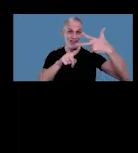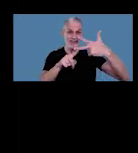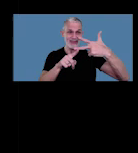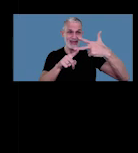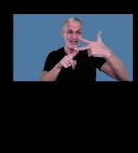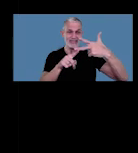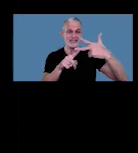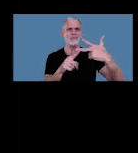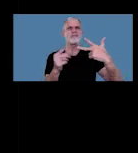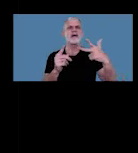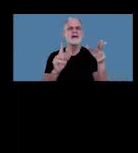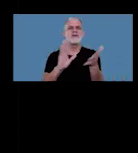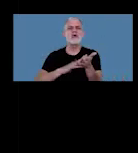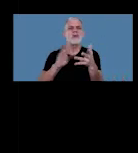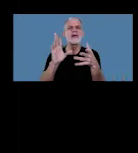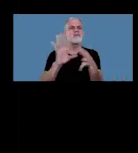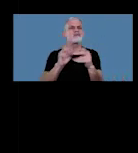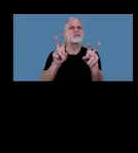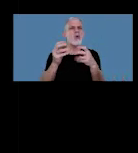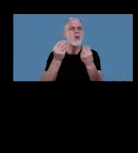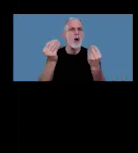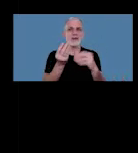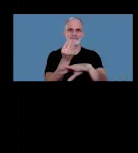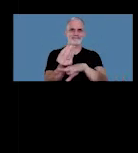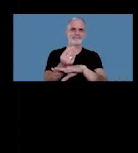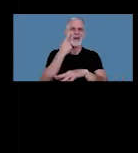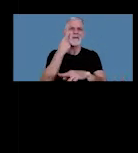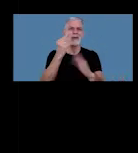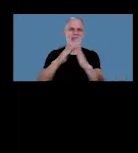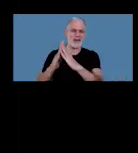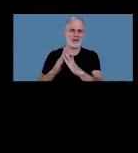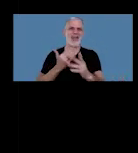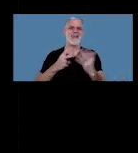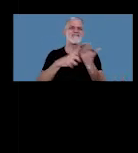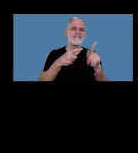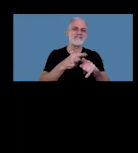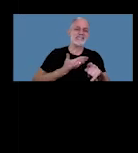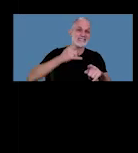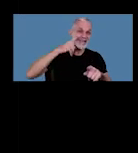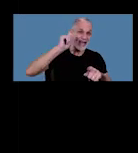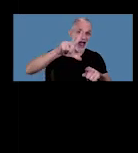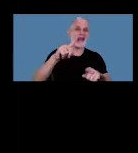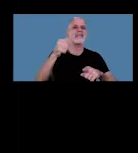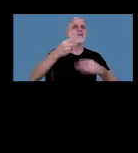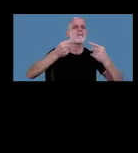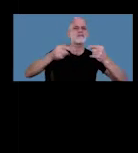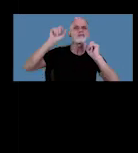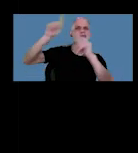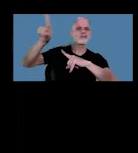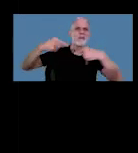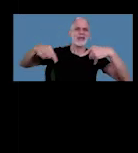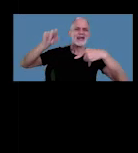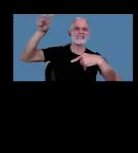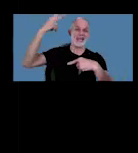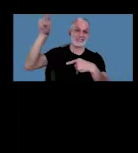lo que tiene que ver con residencia fiscal y con bienes situados en el exterior y con lo que fue los pagos a